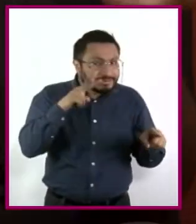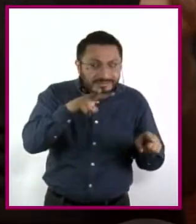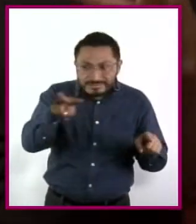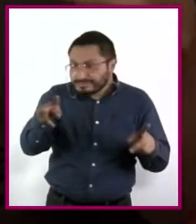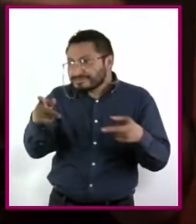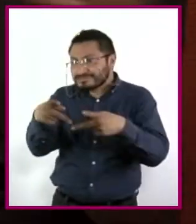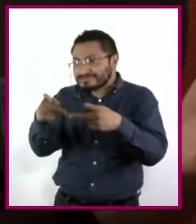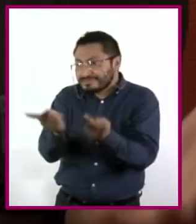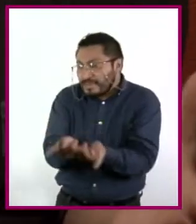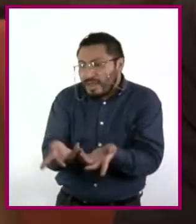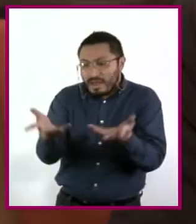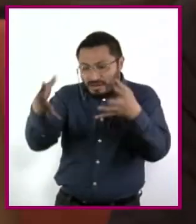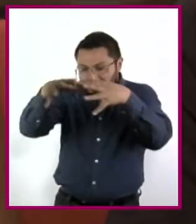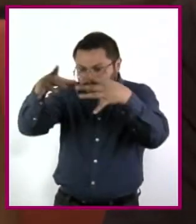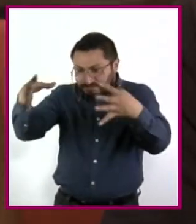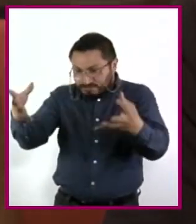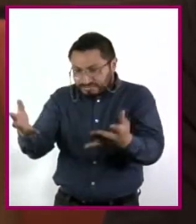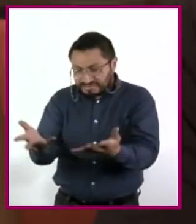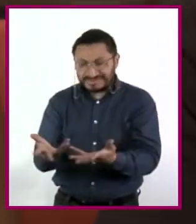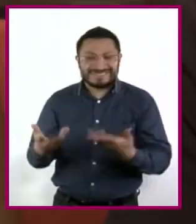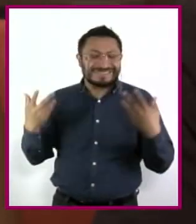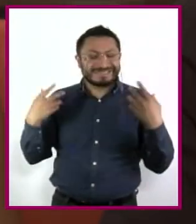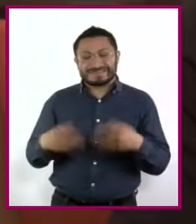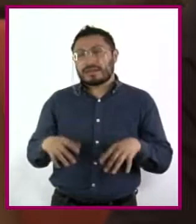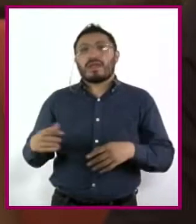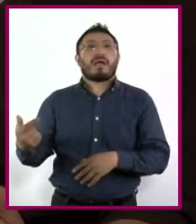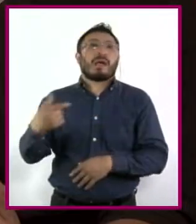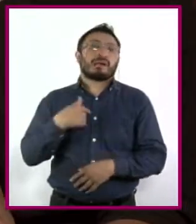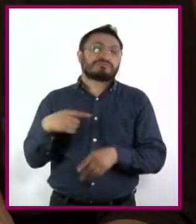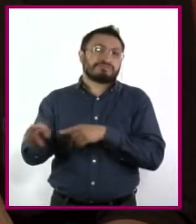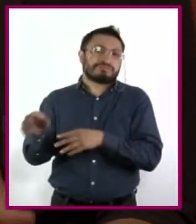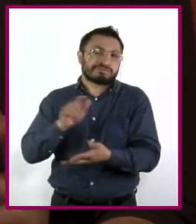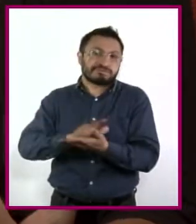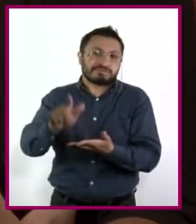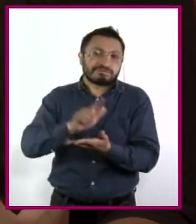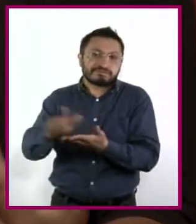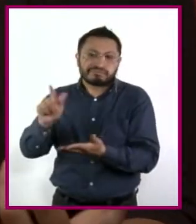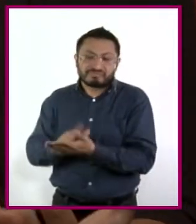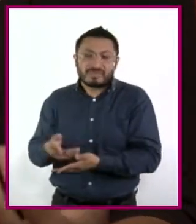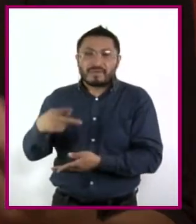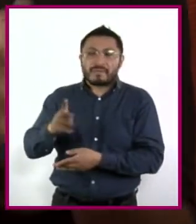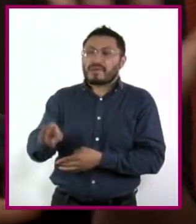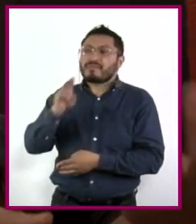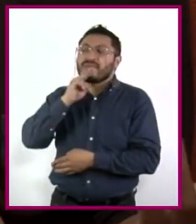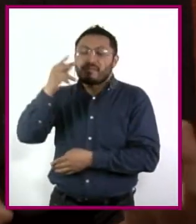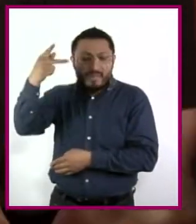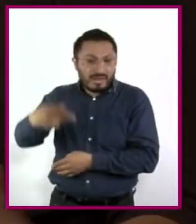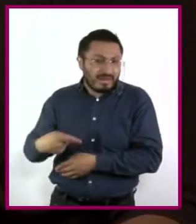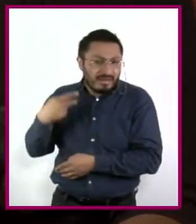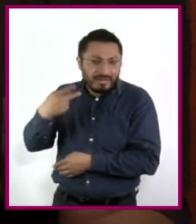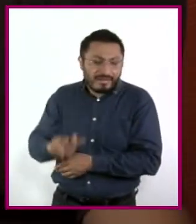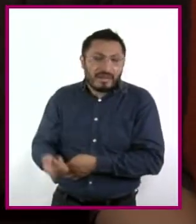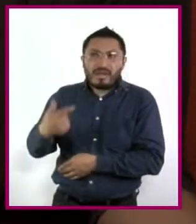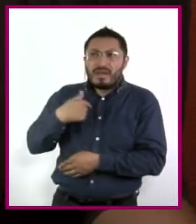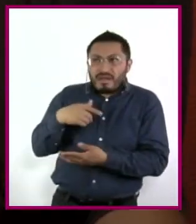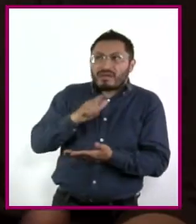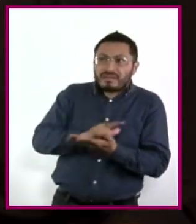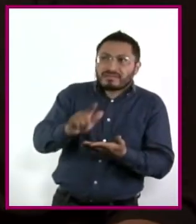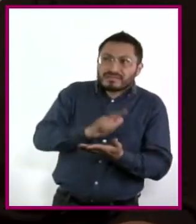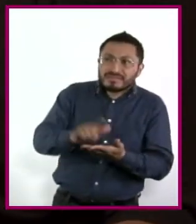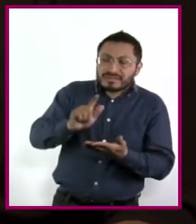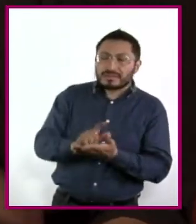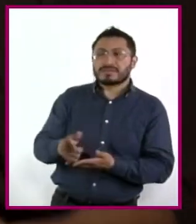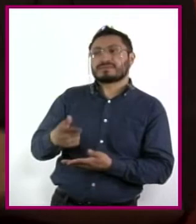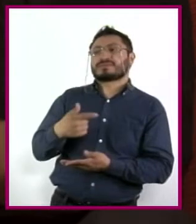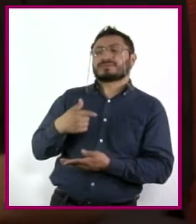están acumulados en el fregadero y que tú tendrás que lavar. Mientras tu mamá te pregunta si los puedes lavar y le contestas